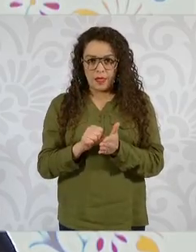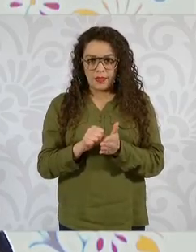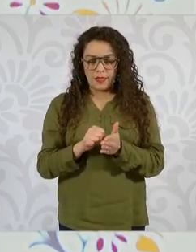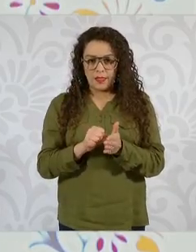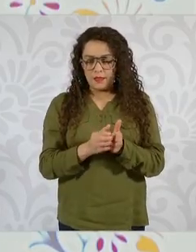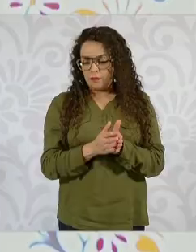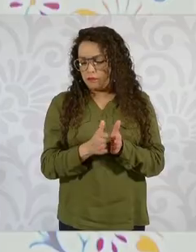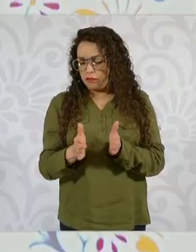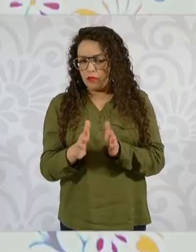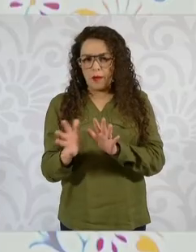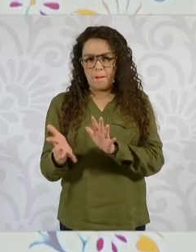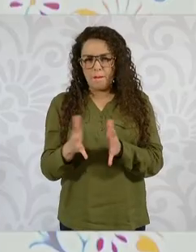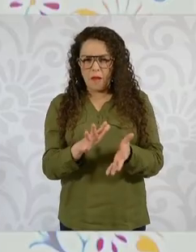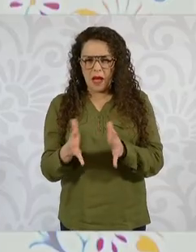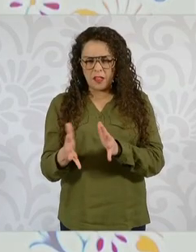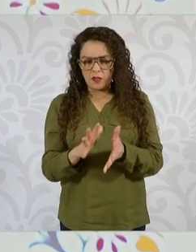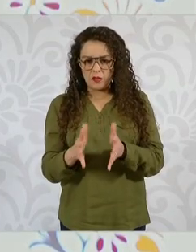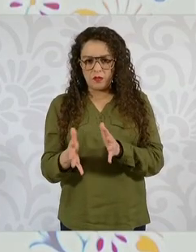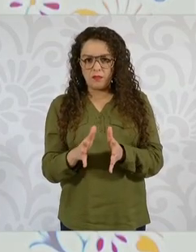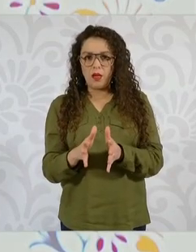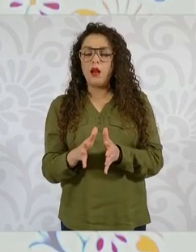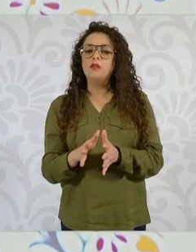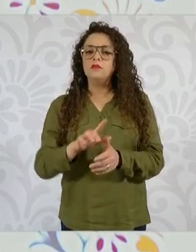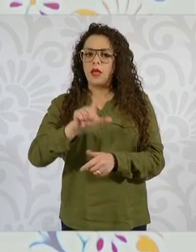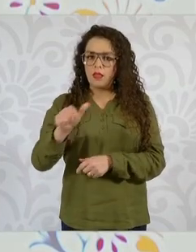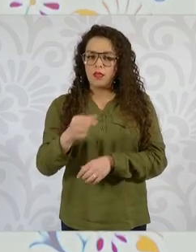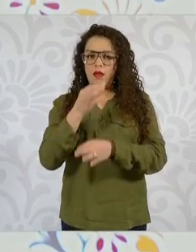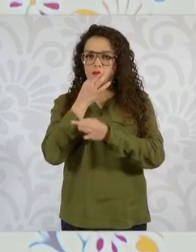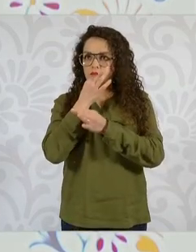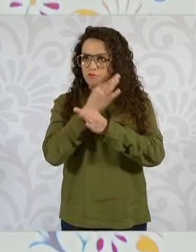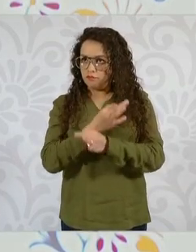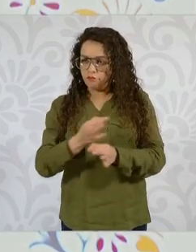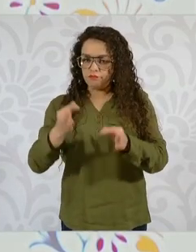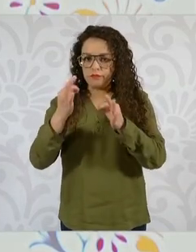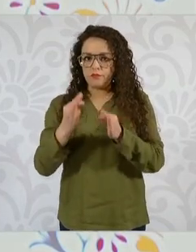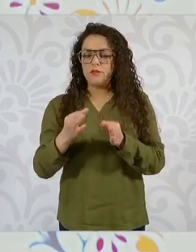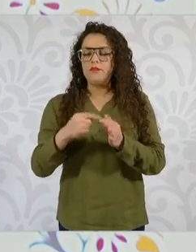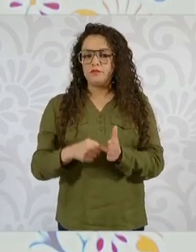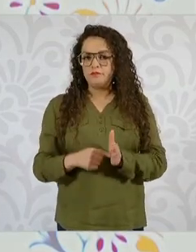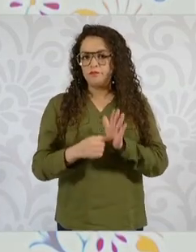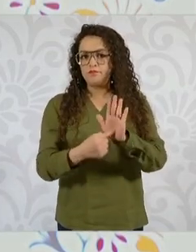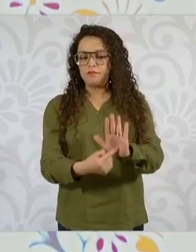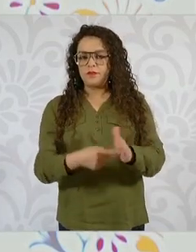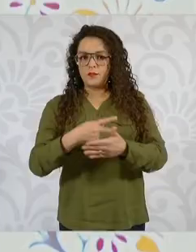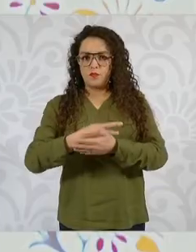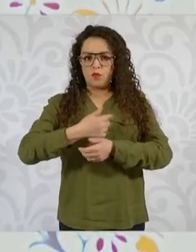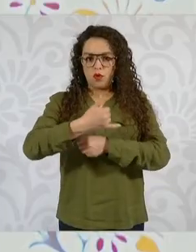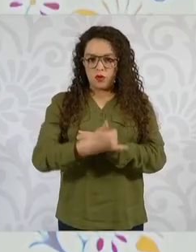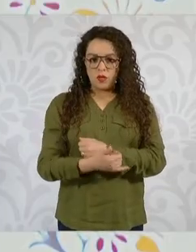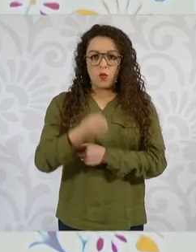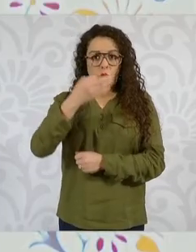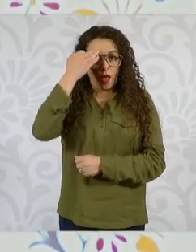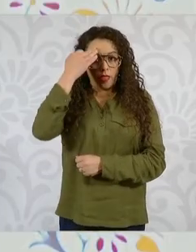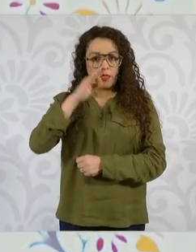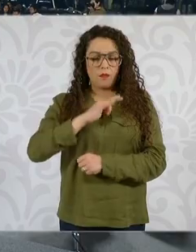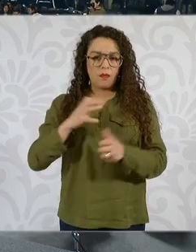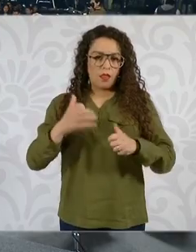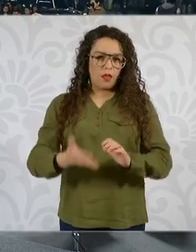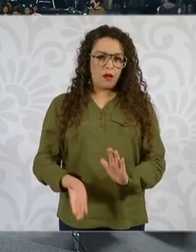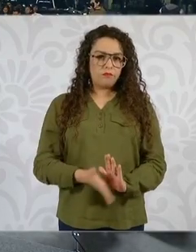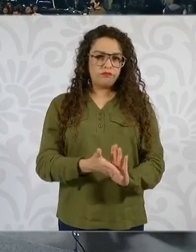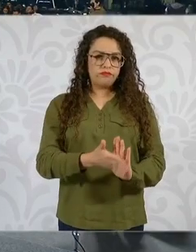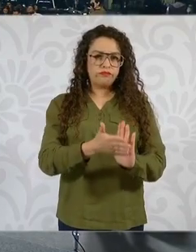presentaría a la población de la zona metropolitana el proyecto integral y cuánto tiempo llevaría su construcción